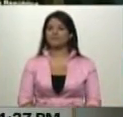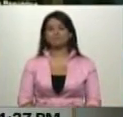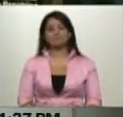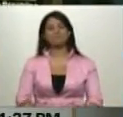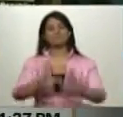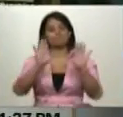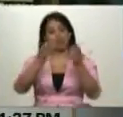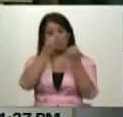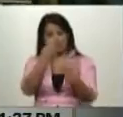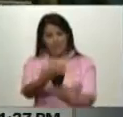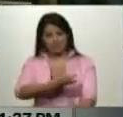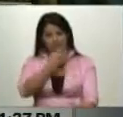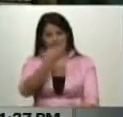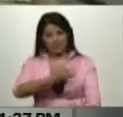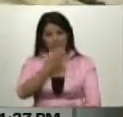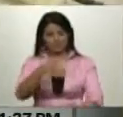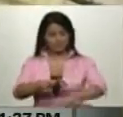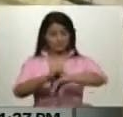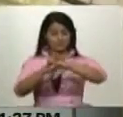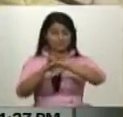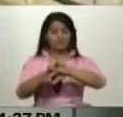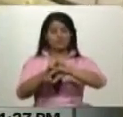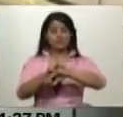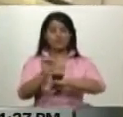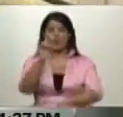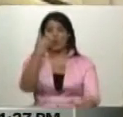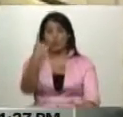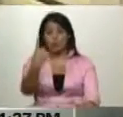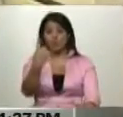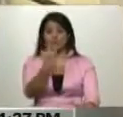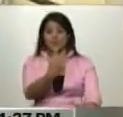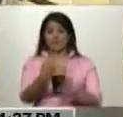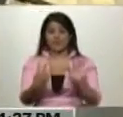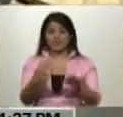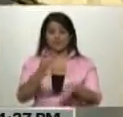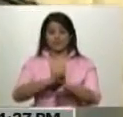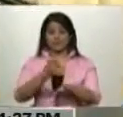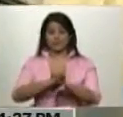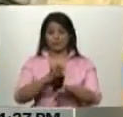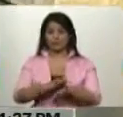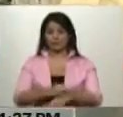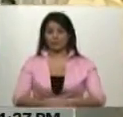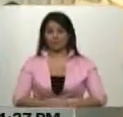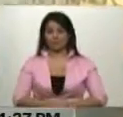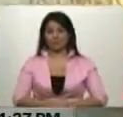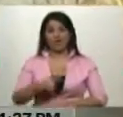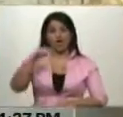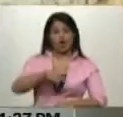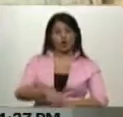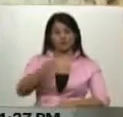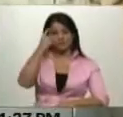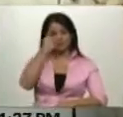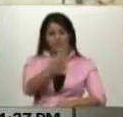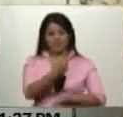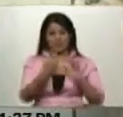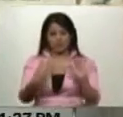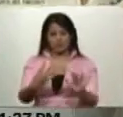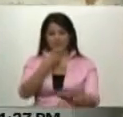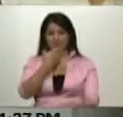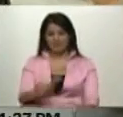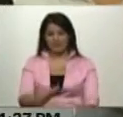Muy buenas tardes. Es la 1 y 27 minutos. Estamos hoy 29 de diciembre en la sede de